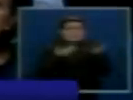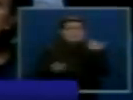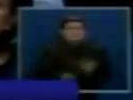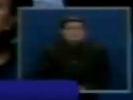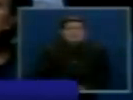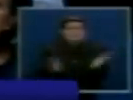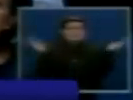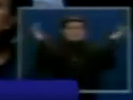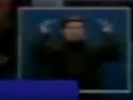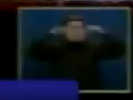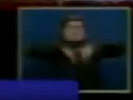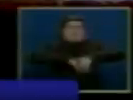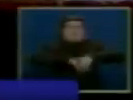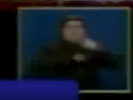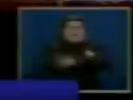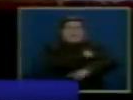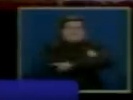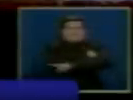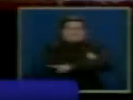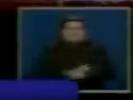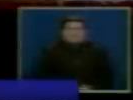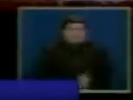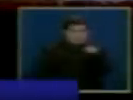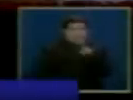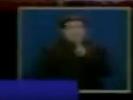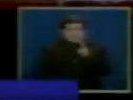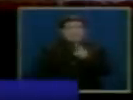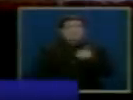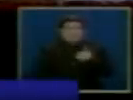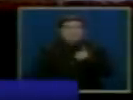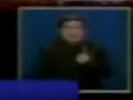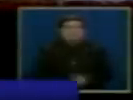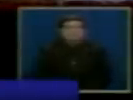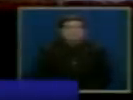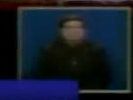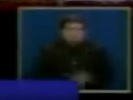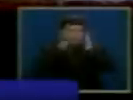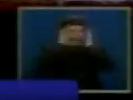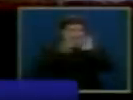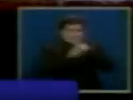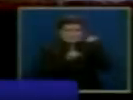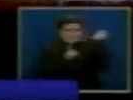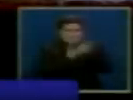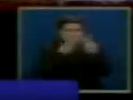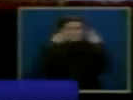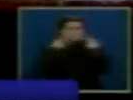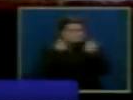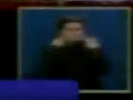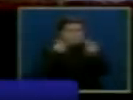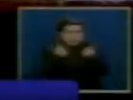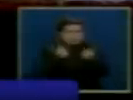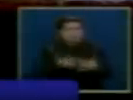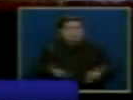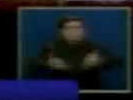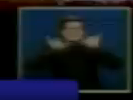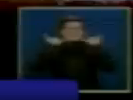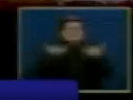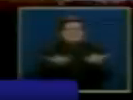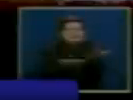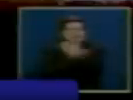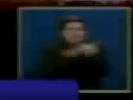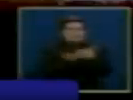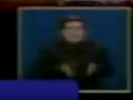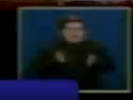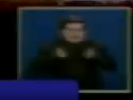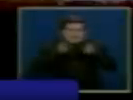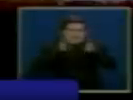colapsar al Estado. Esa es nuestra realidad. Atender esos asuntos con prioridad es desde ya parte de la ruta del